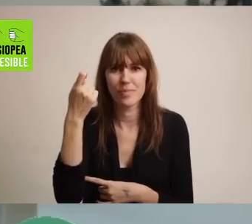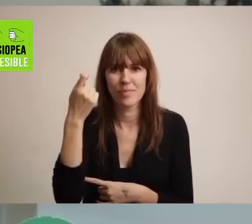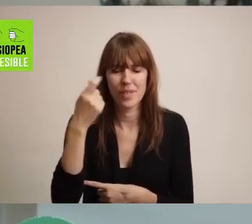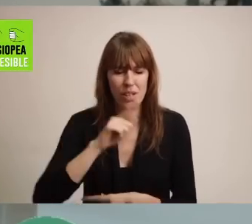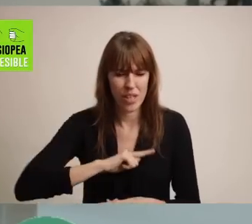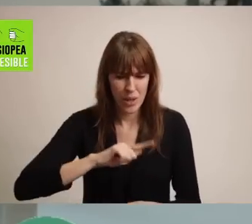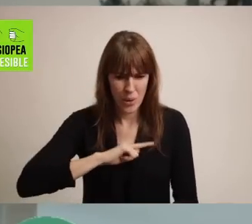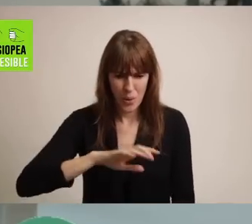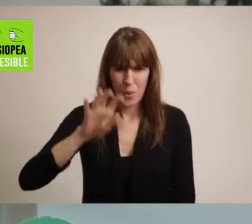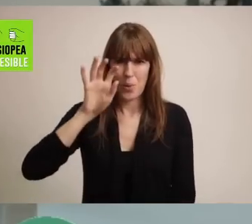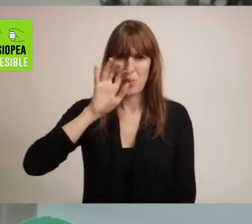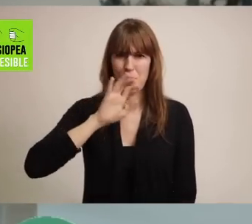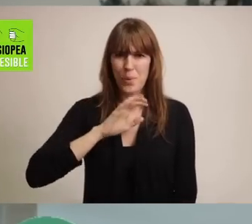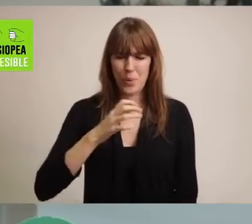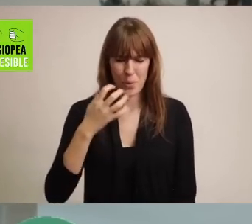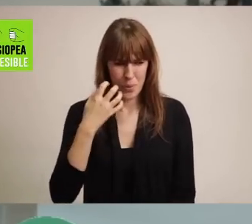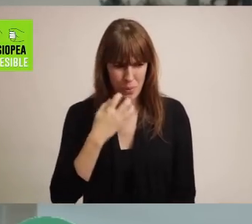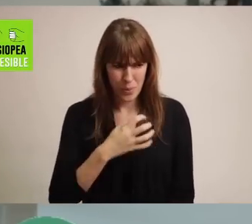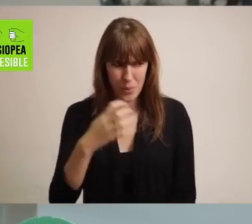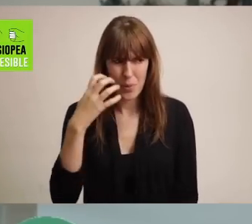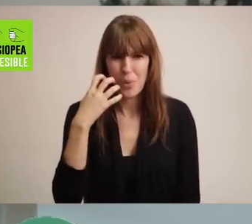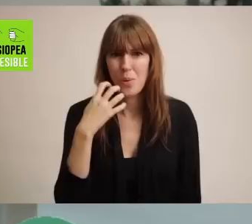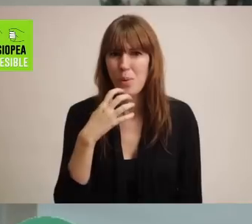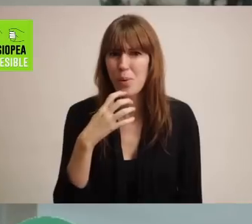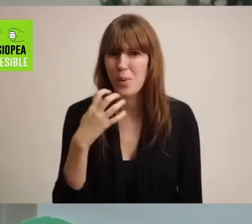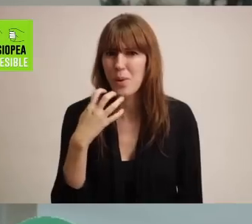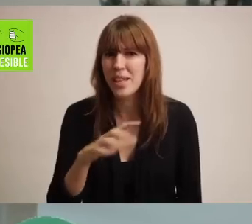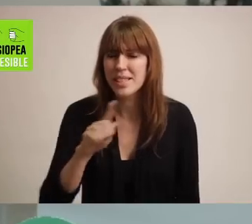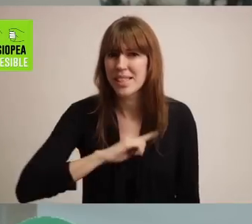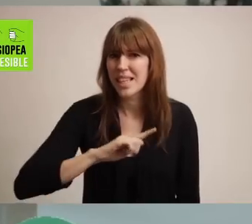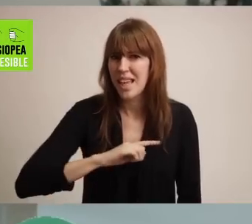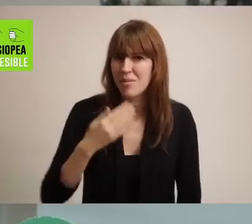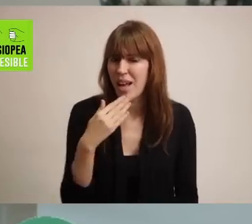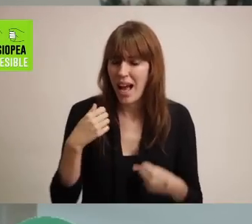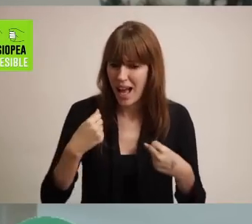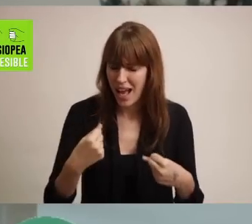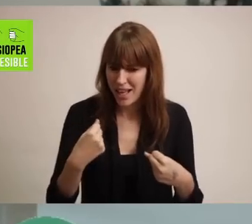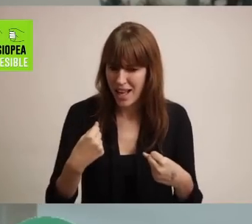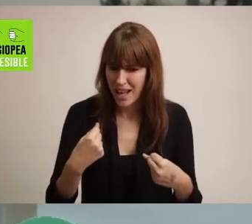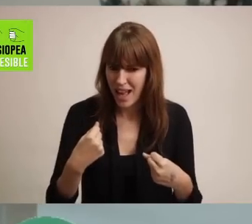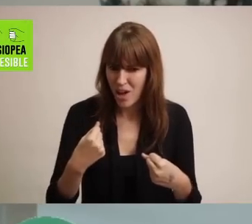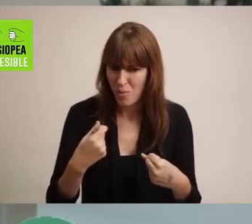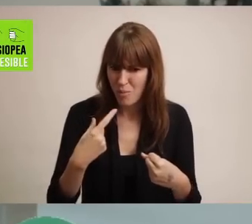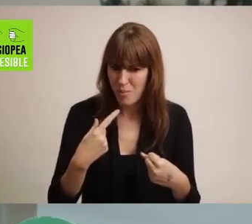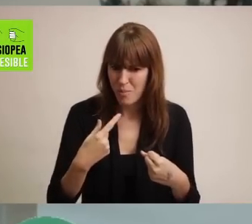me sentí muy rara. Y empecé a notar, sí, es cierto, la energía la sentía como más sensitiva.